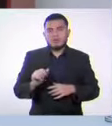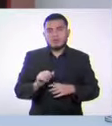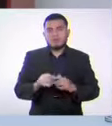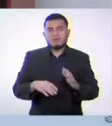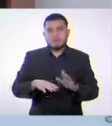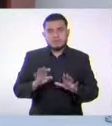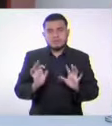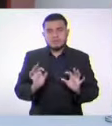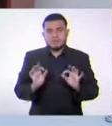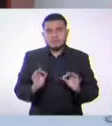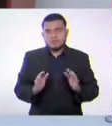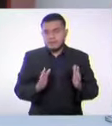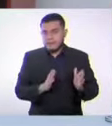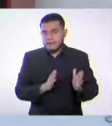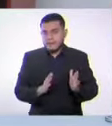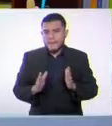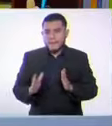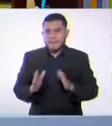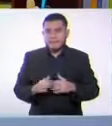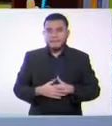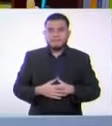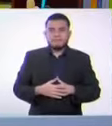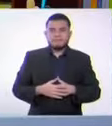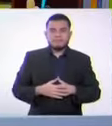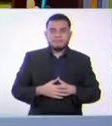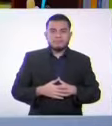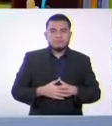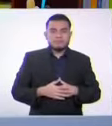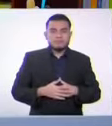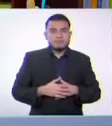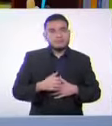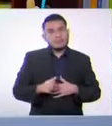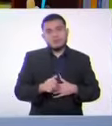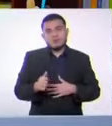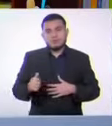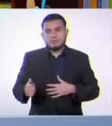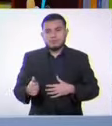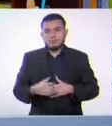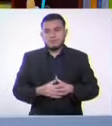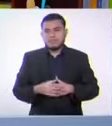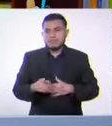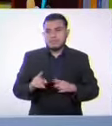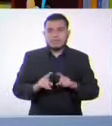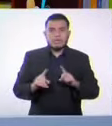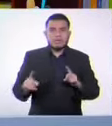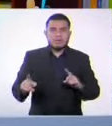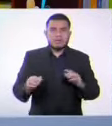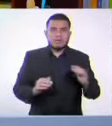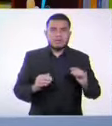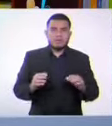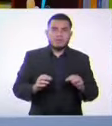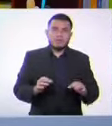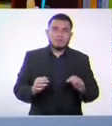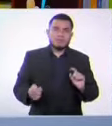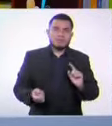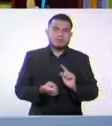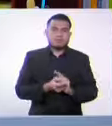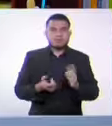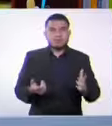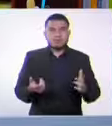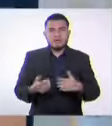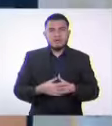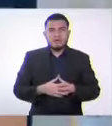y ordenadas entre ellas, mientras que en otros están muy lejos y se encuentran